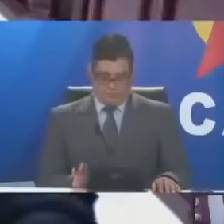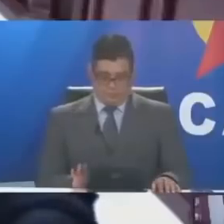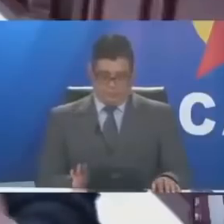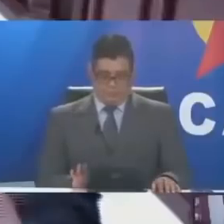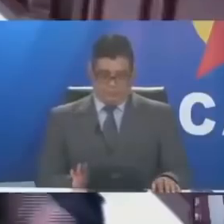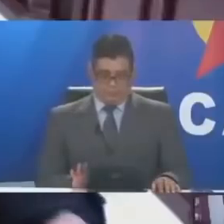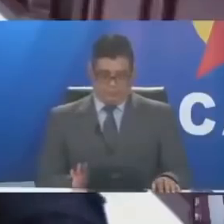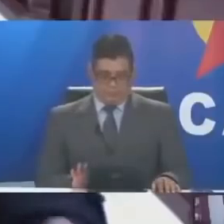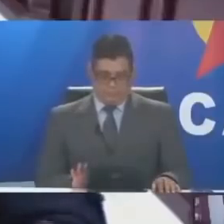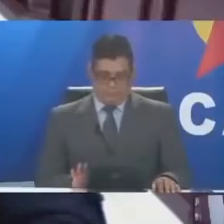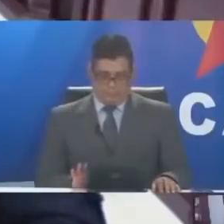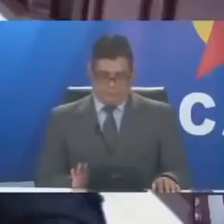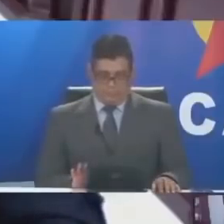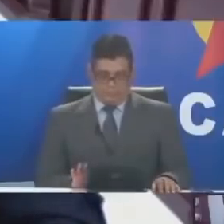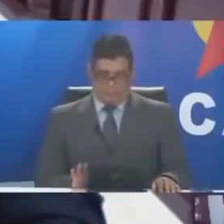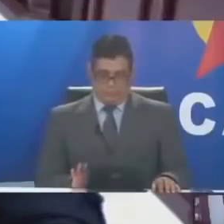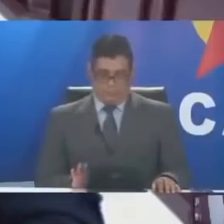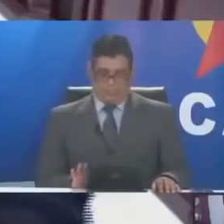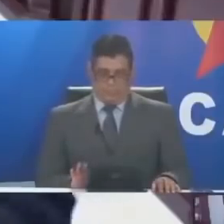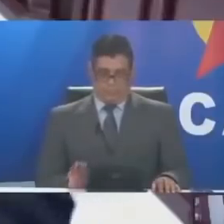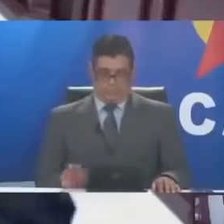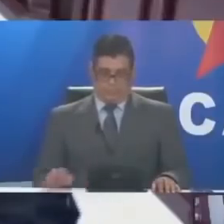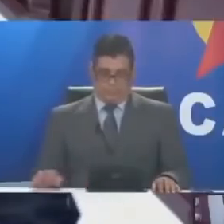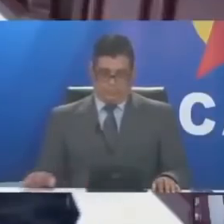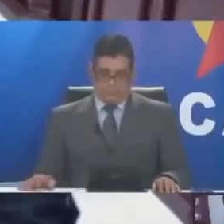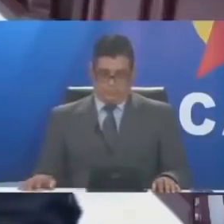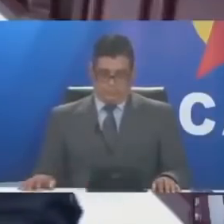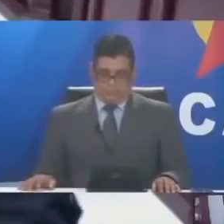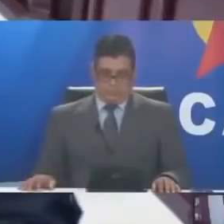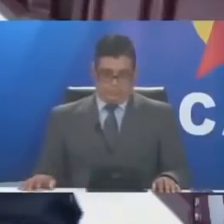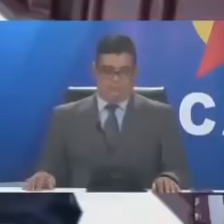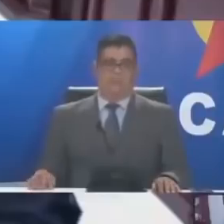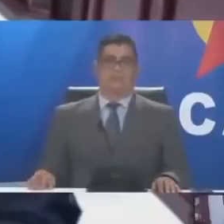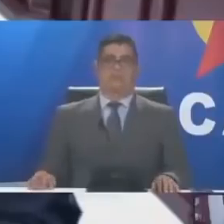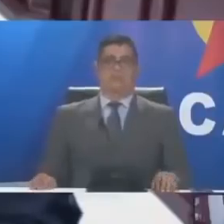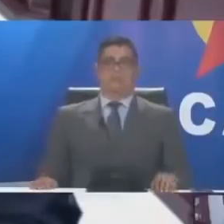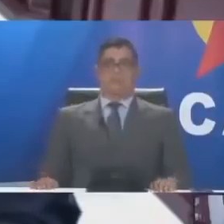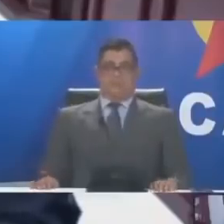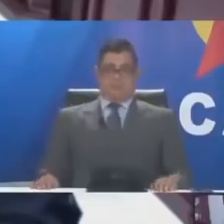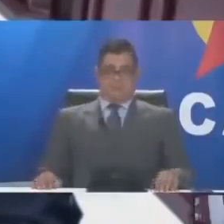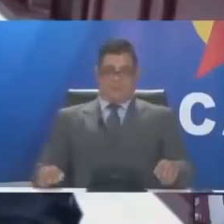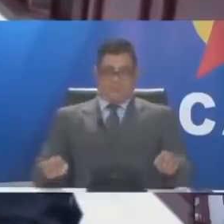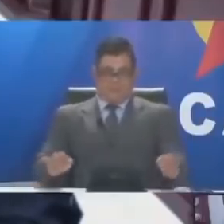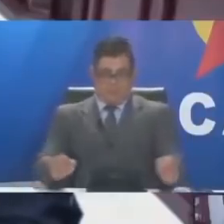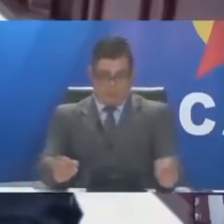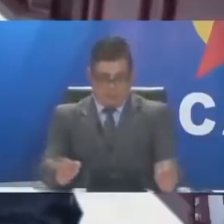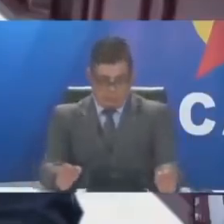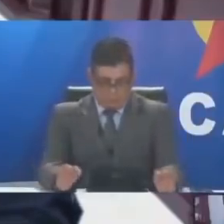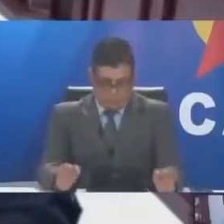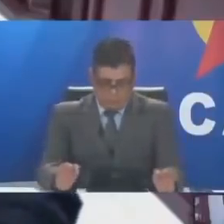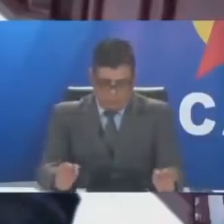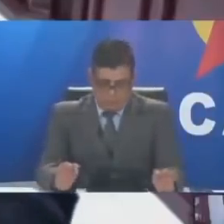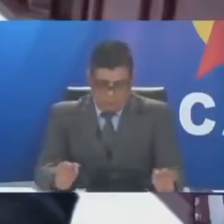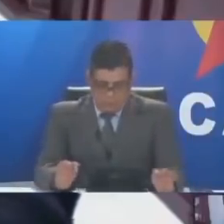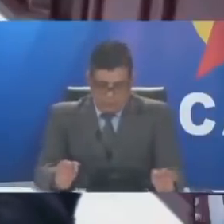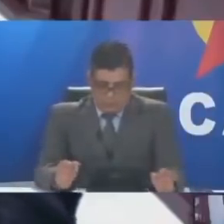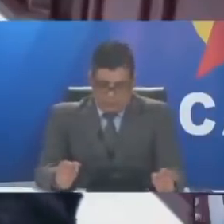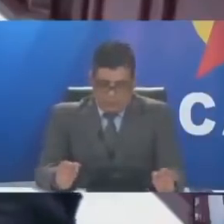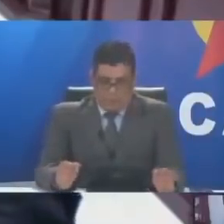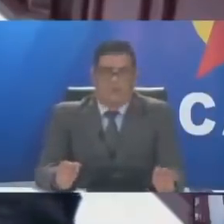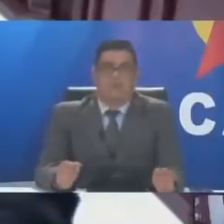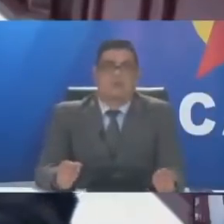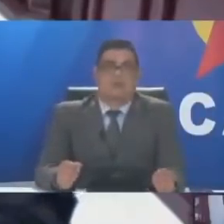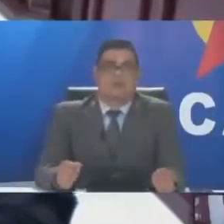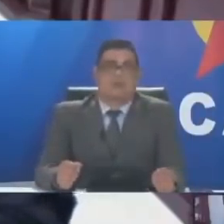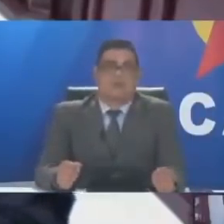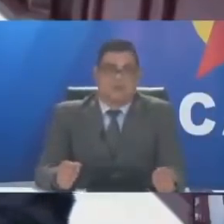yo estoy de acuerdo en que ambos pueden ejercer poder los tres órganos verdad el ejecutivo legislativo y el judicial si el centro del